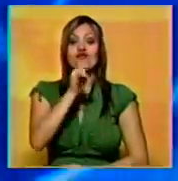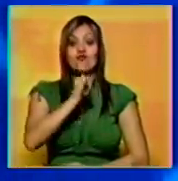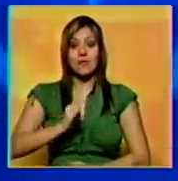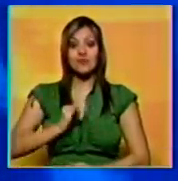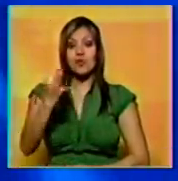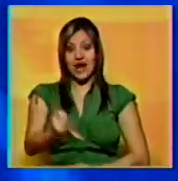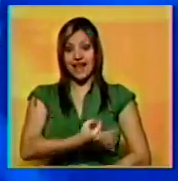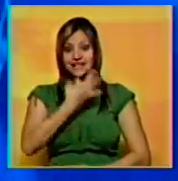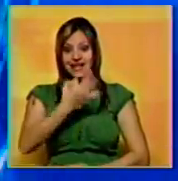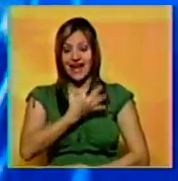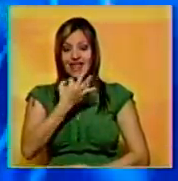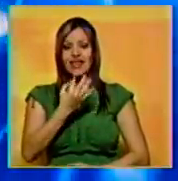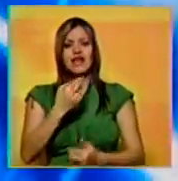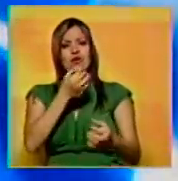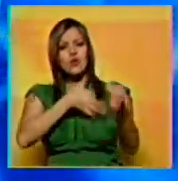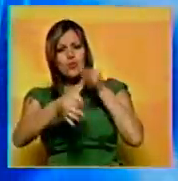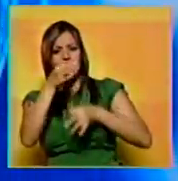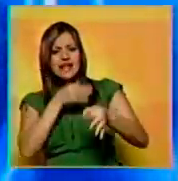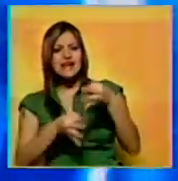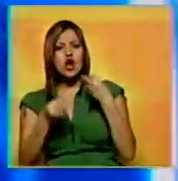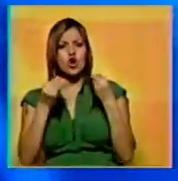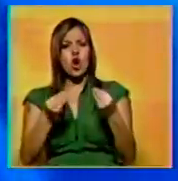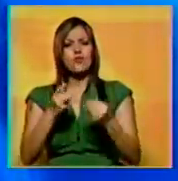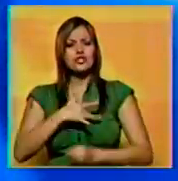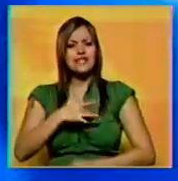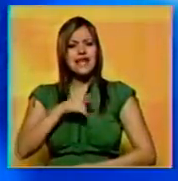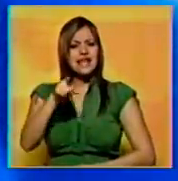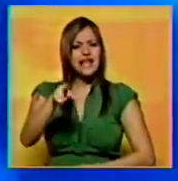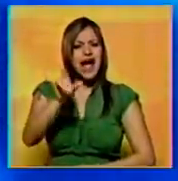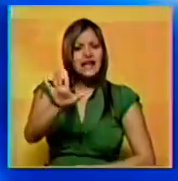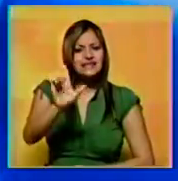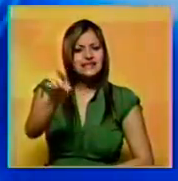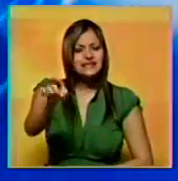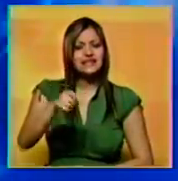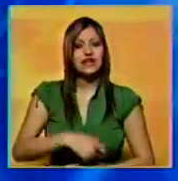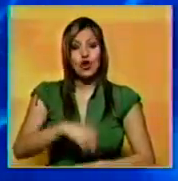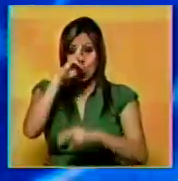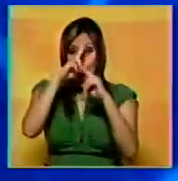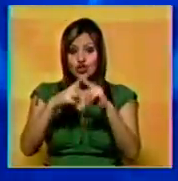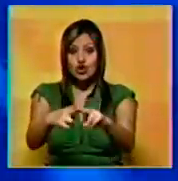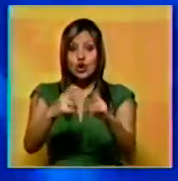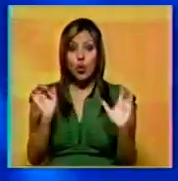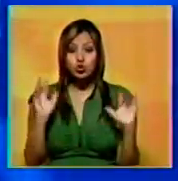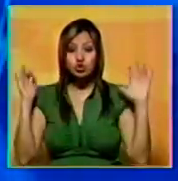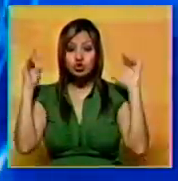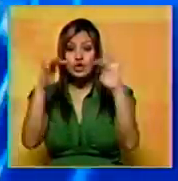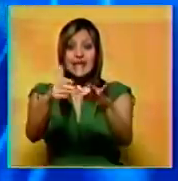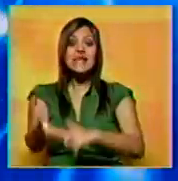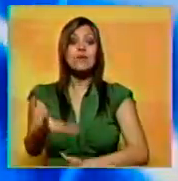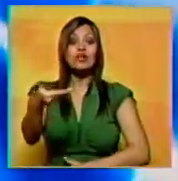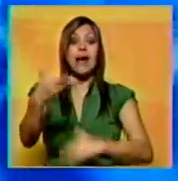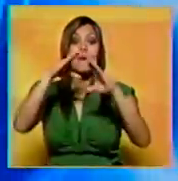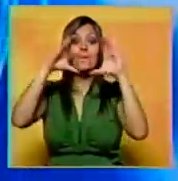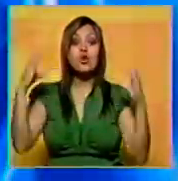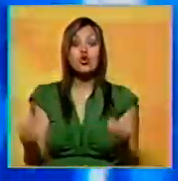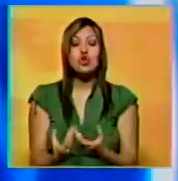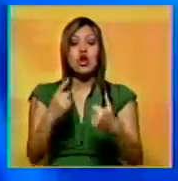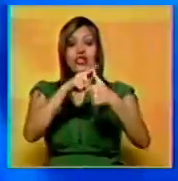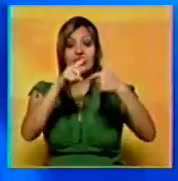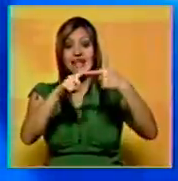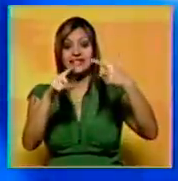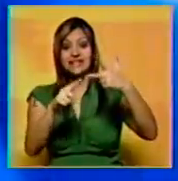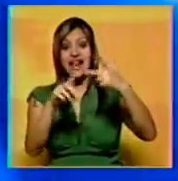lirio Muy buenas tardes háblanos un poco del ambiente que se vive en esta peregrinación una de las más importantes del mundo la tercera del